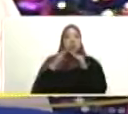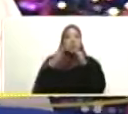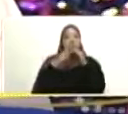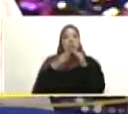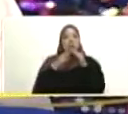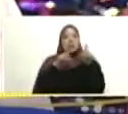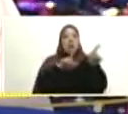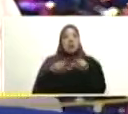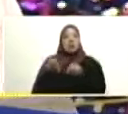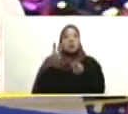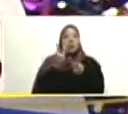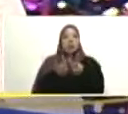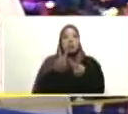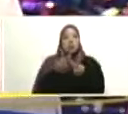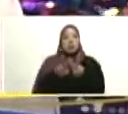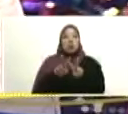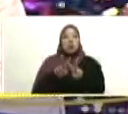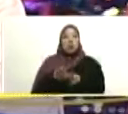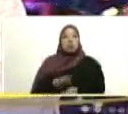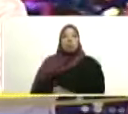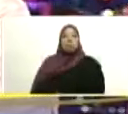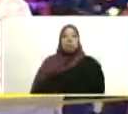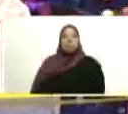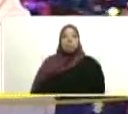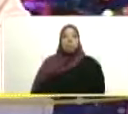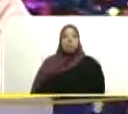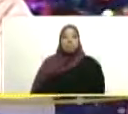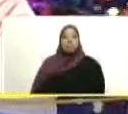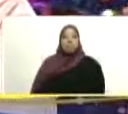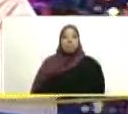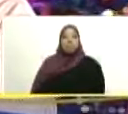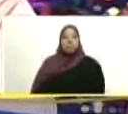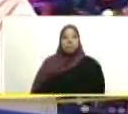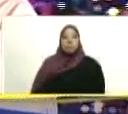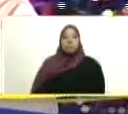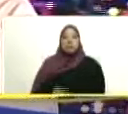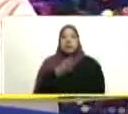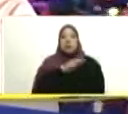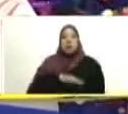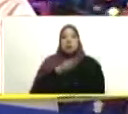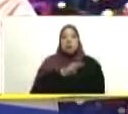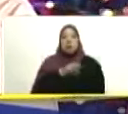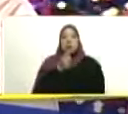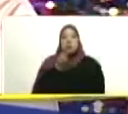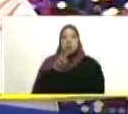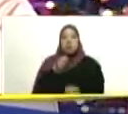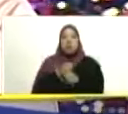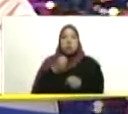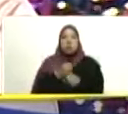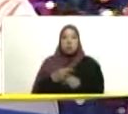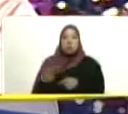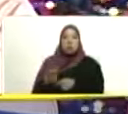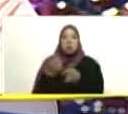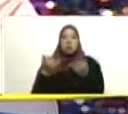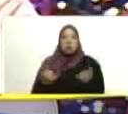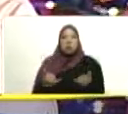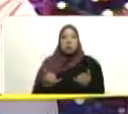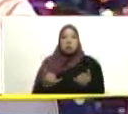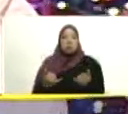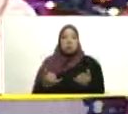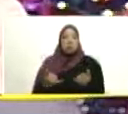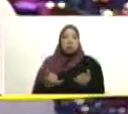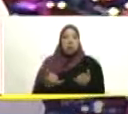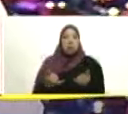entregados. Al pasar del tiempo, ya tiene cuánto, 11 años la gran misión, 12 años. En abril cumple